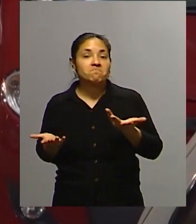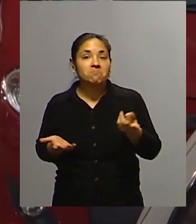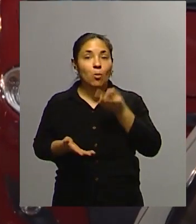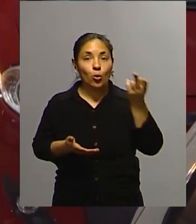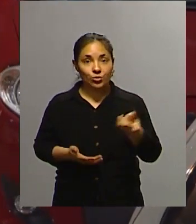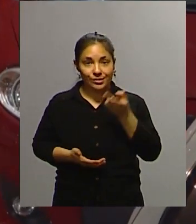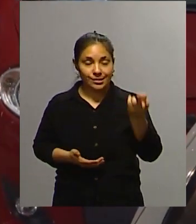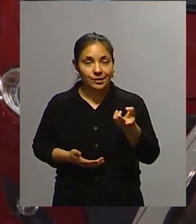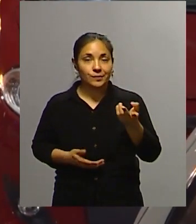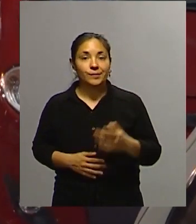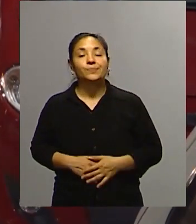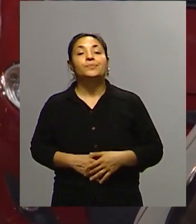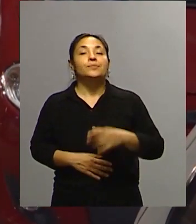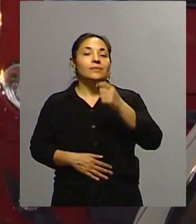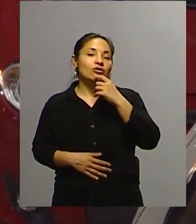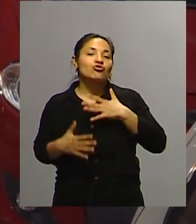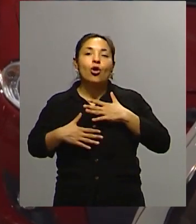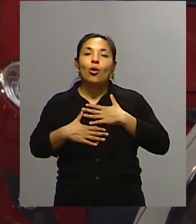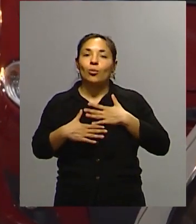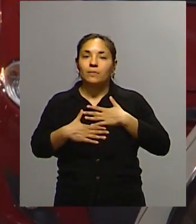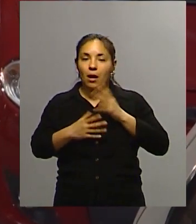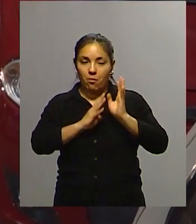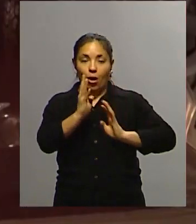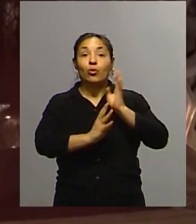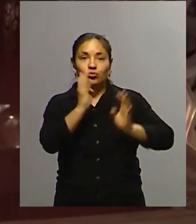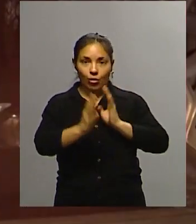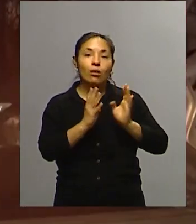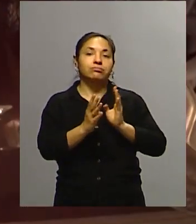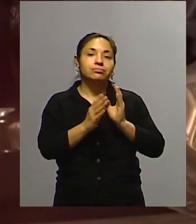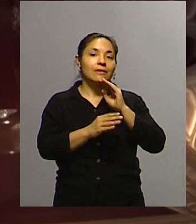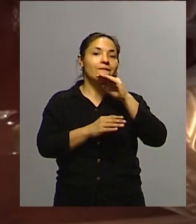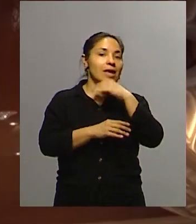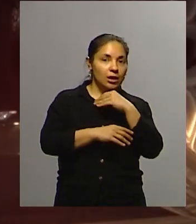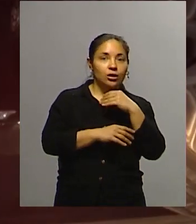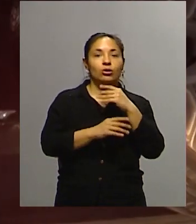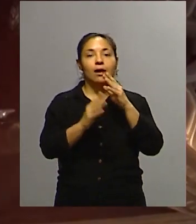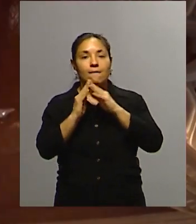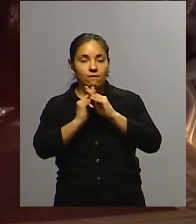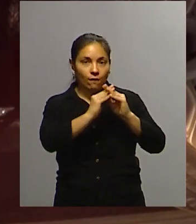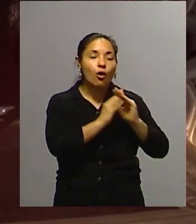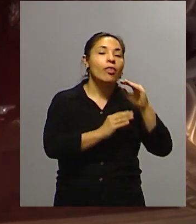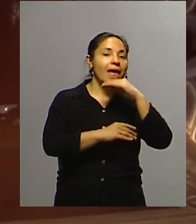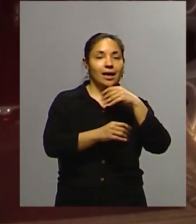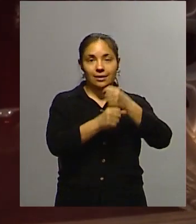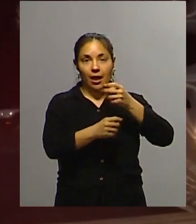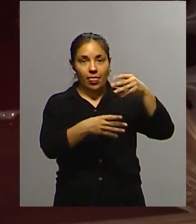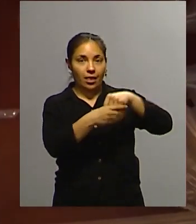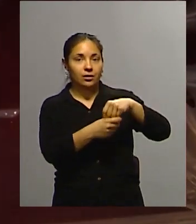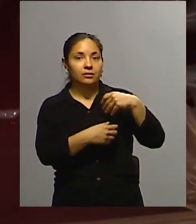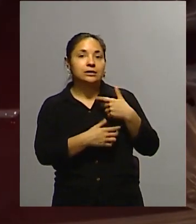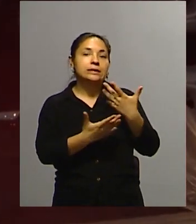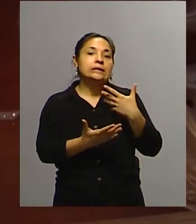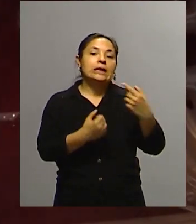Yo me pongo un poco del lado que me toca. Yo soy productor vitivinícola, bodeguero, y seguramente algún impacto va a